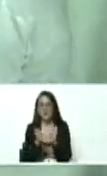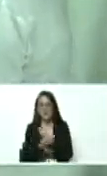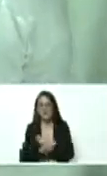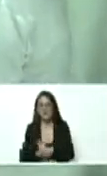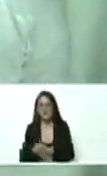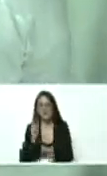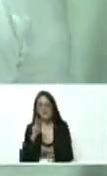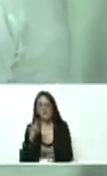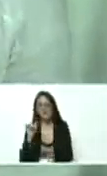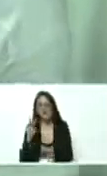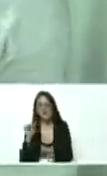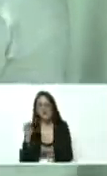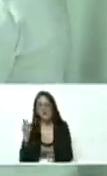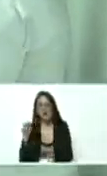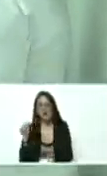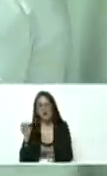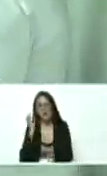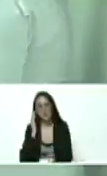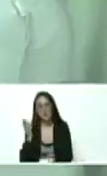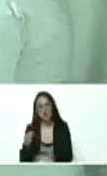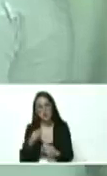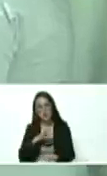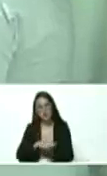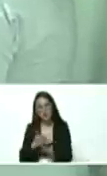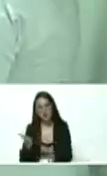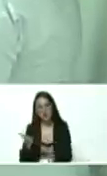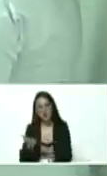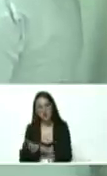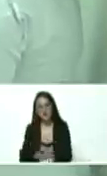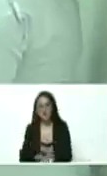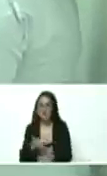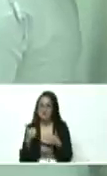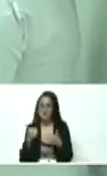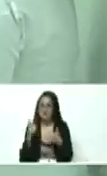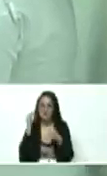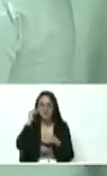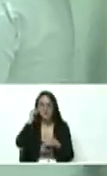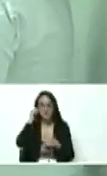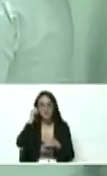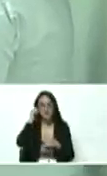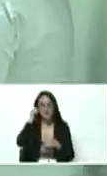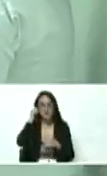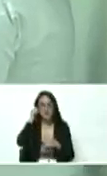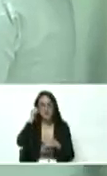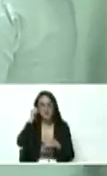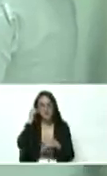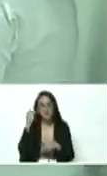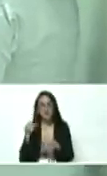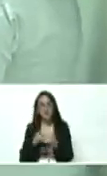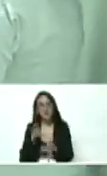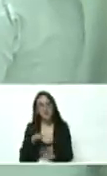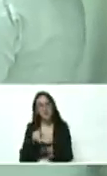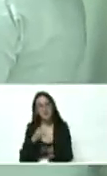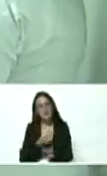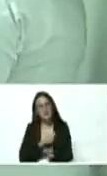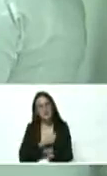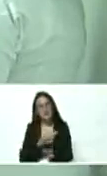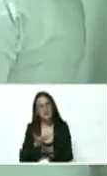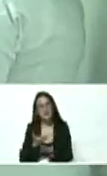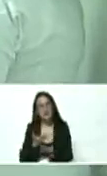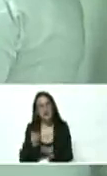Viviana Ortega, ¿cómo estás tú? Bien, un placer. ¿De dónde eres tú, Viviana? De Granma, la provincia.